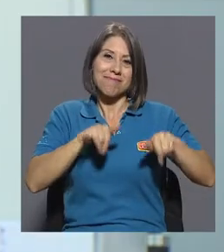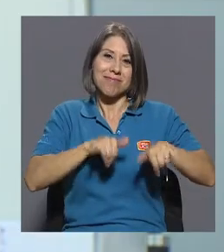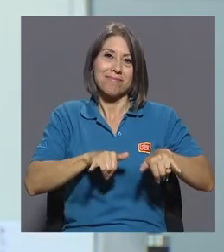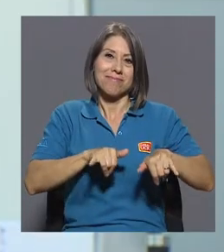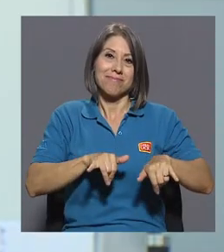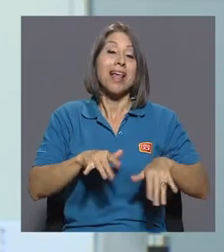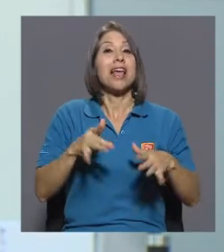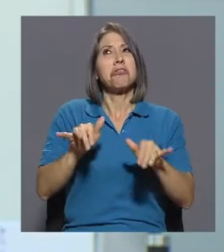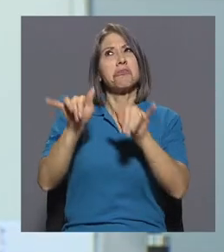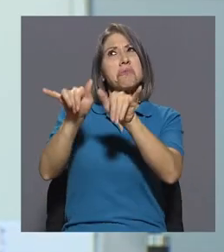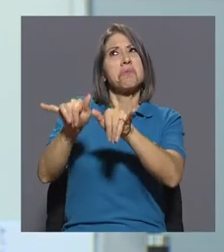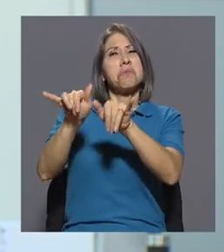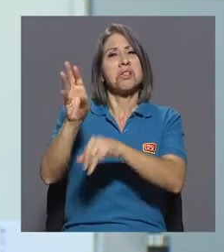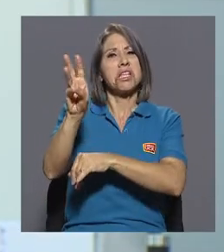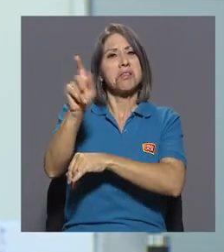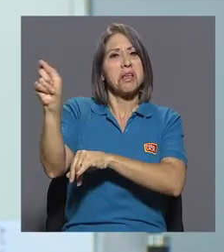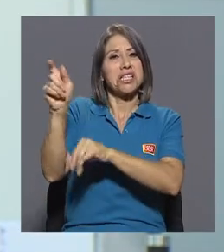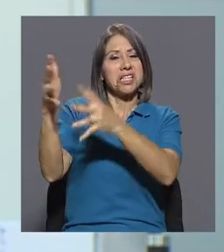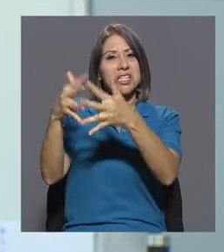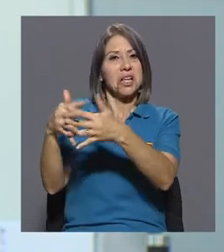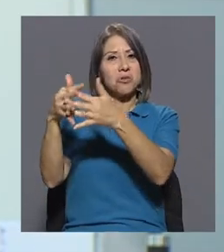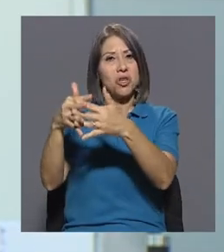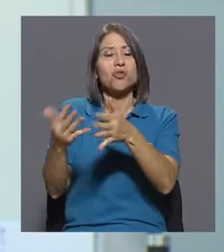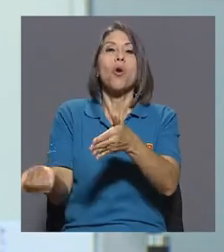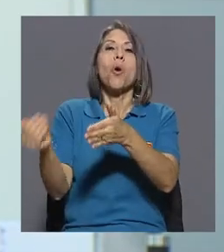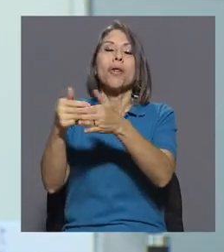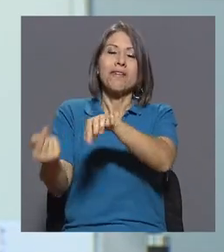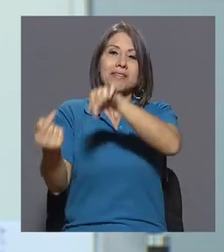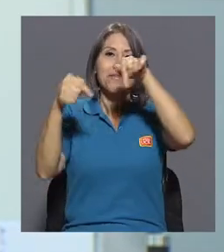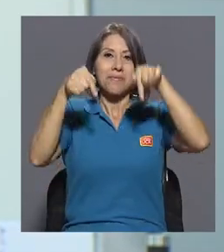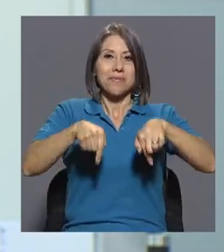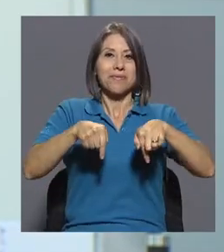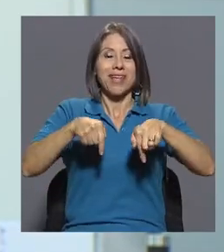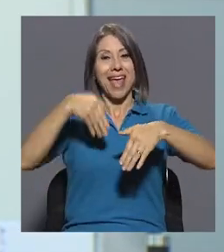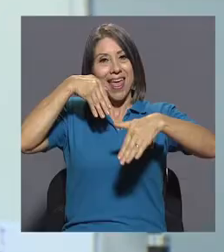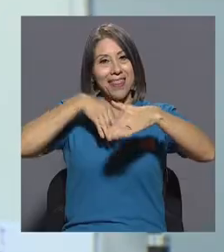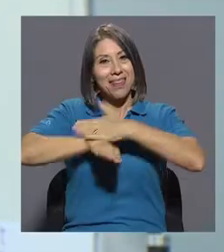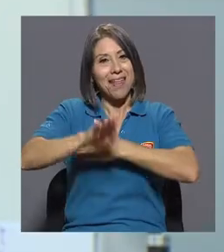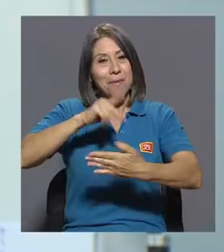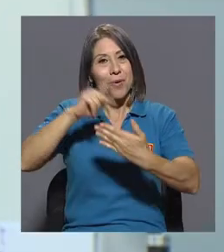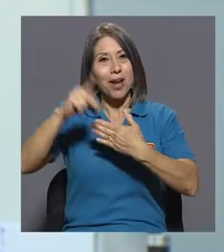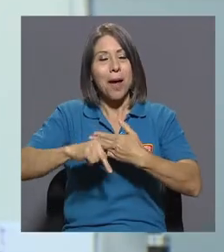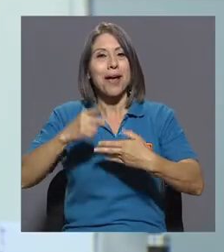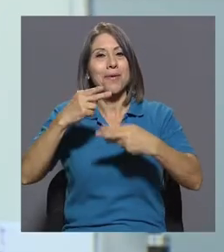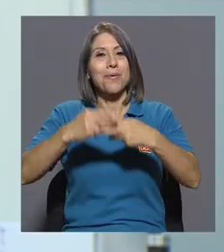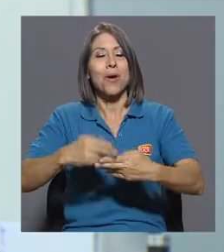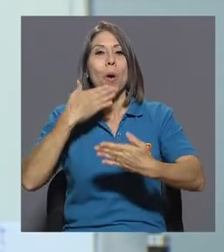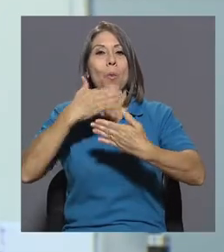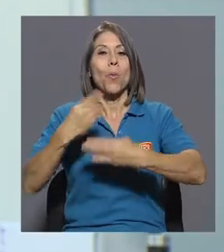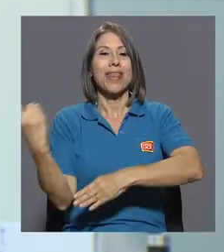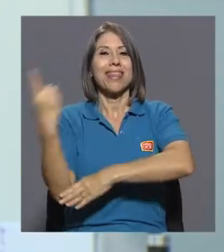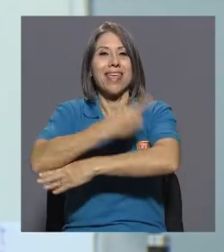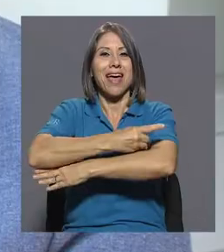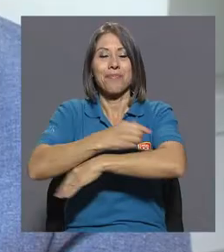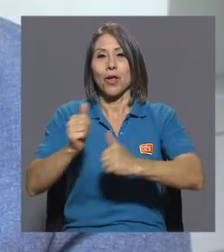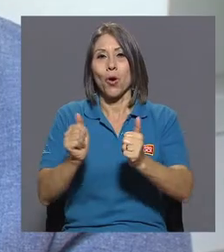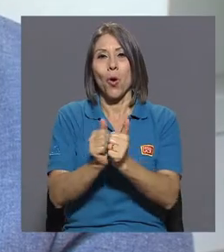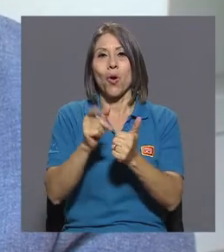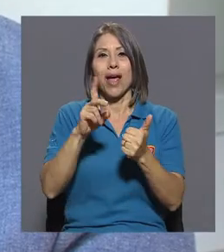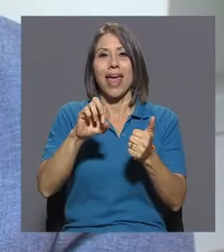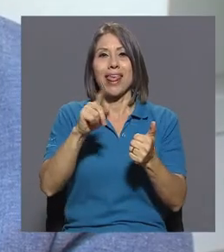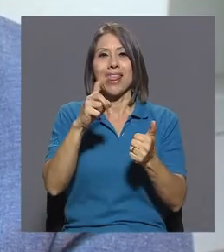6 meses en Estados y me regresé otra vez. Y entré a Buendía. Y ahí entré con Edgar y Adriana. Y en Buendía estuve